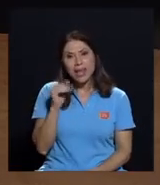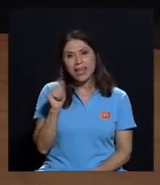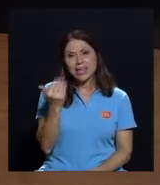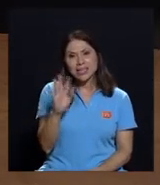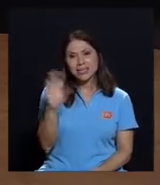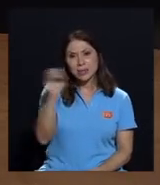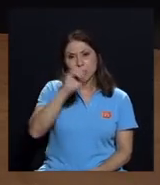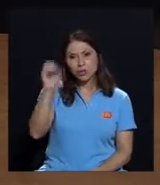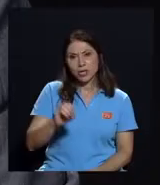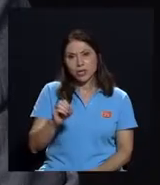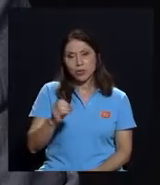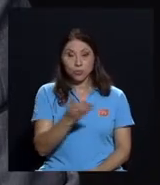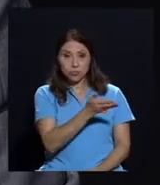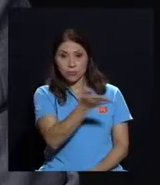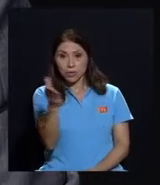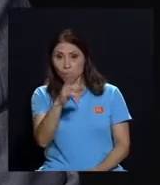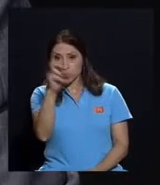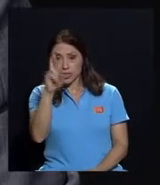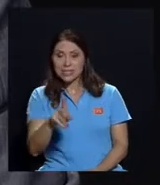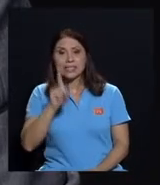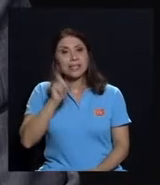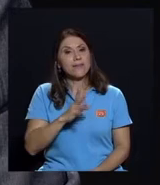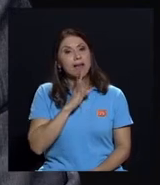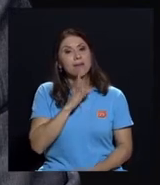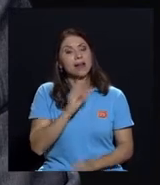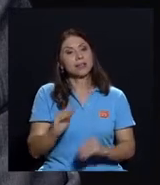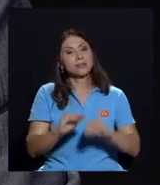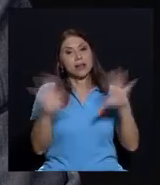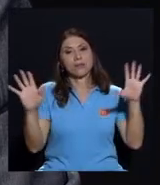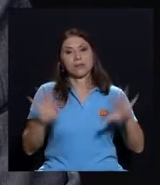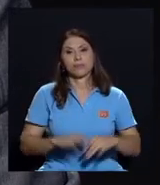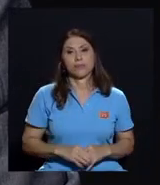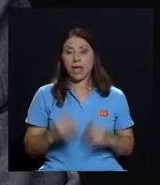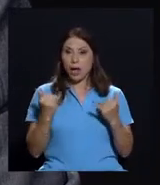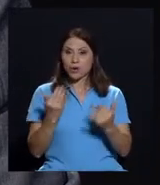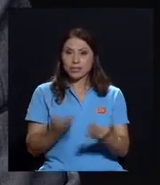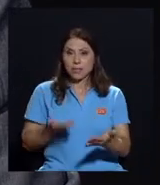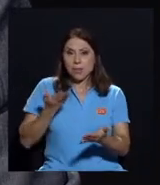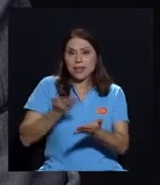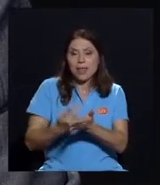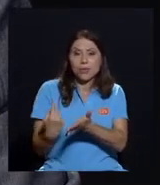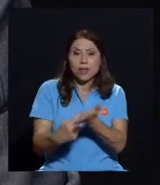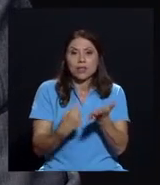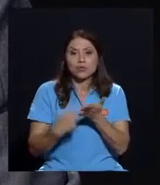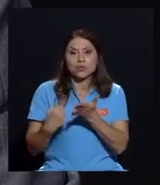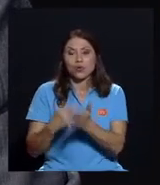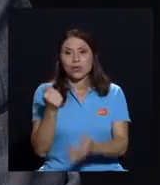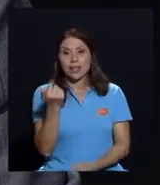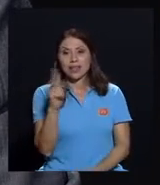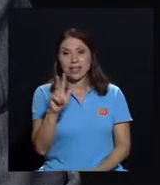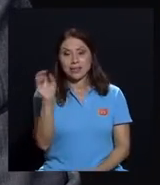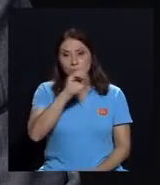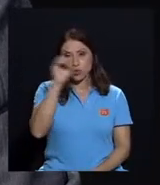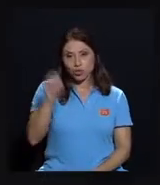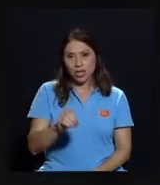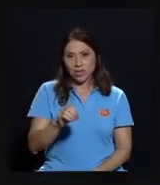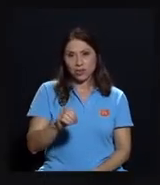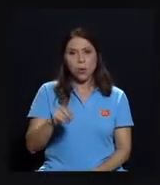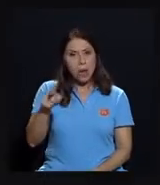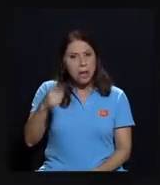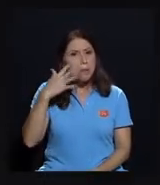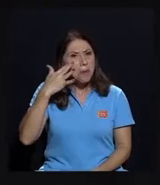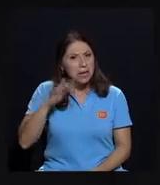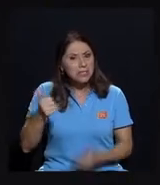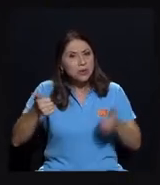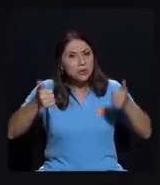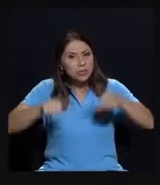costarricenses hay que hablarles las cosas como son ahora se está planteando una discusión del 13 por ciento y eso es para lo que parece haber consenso político